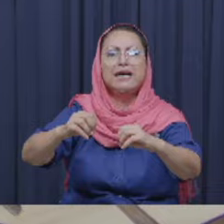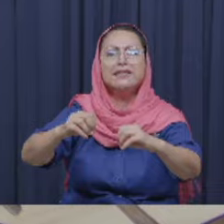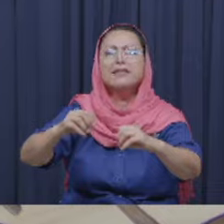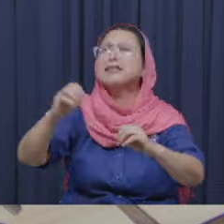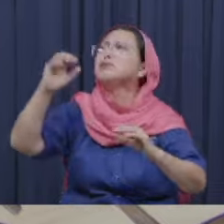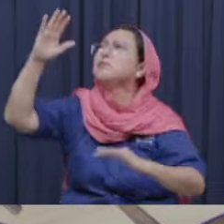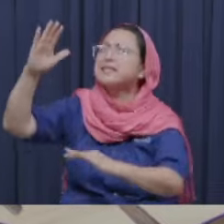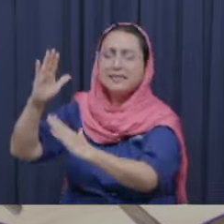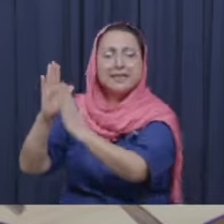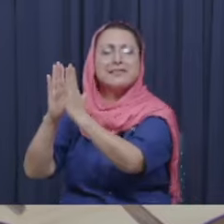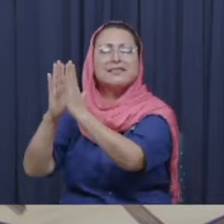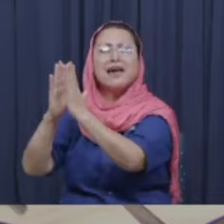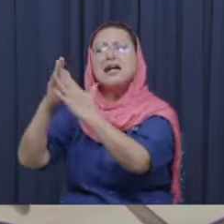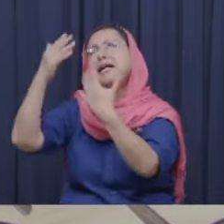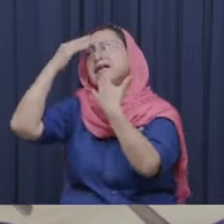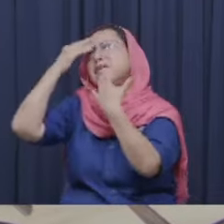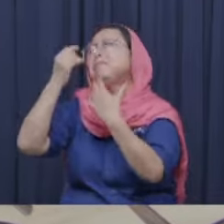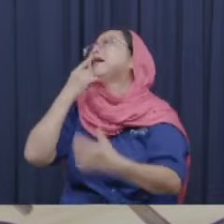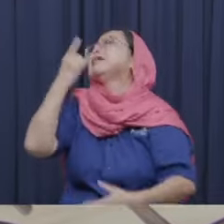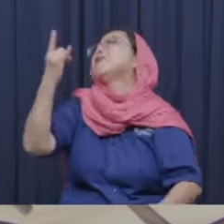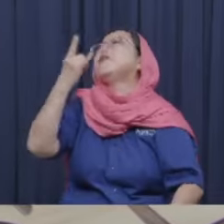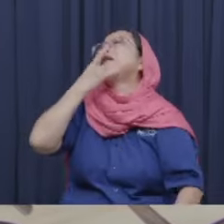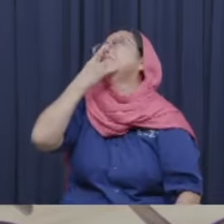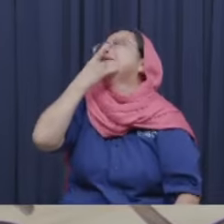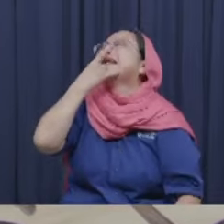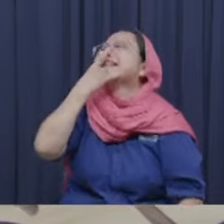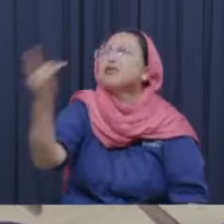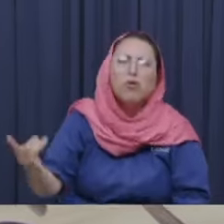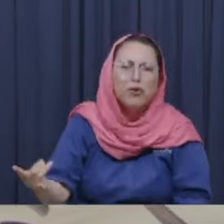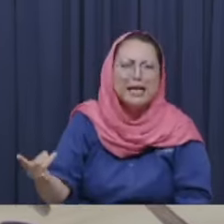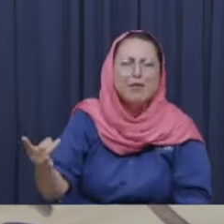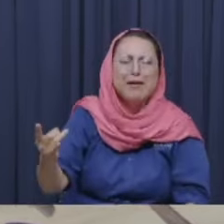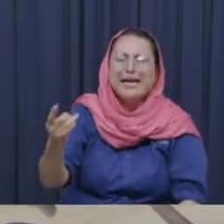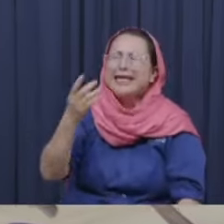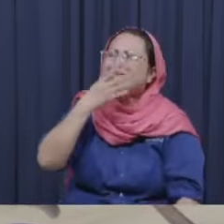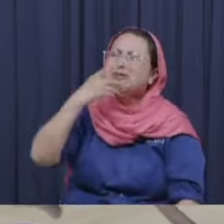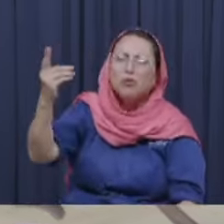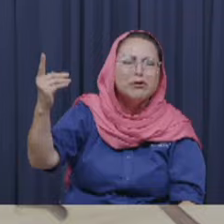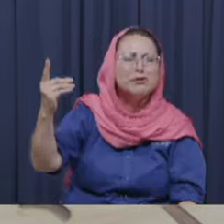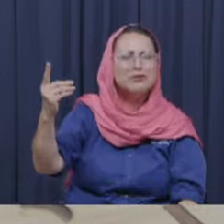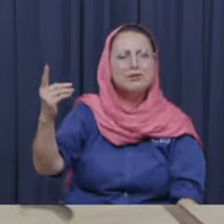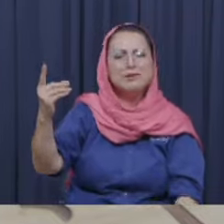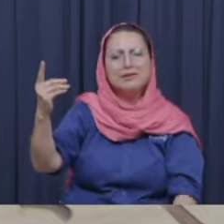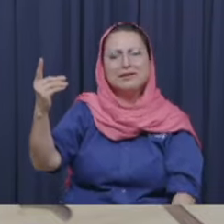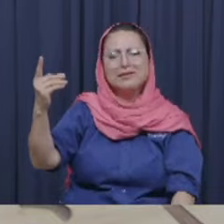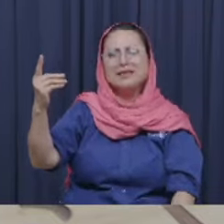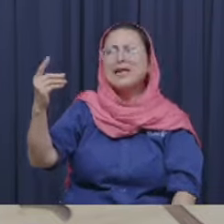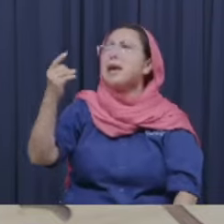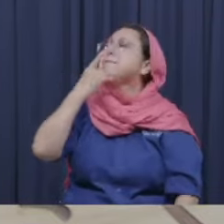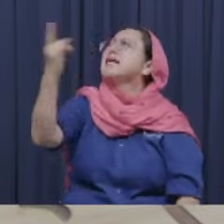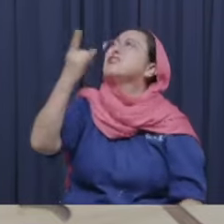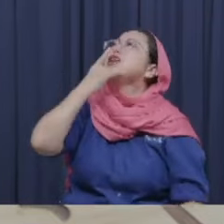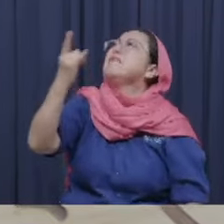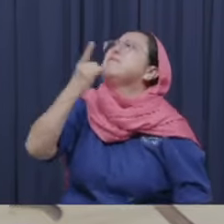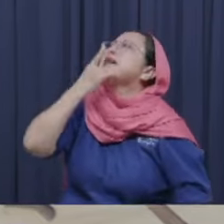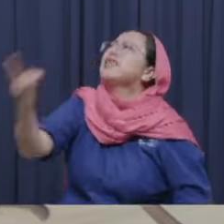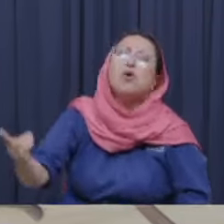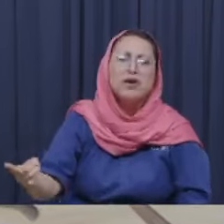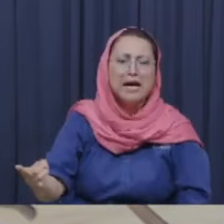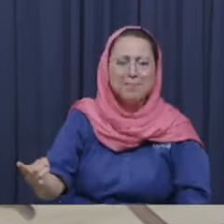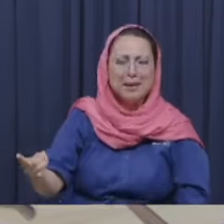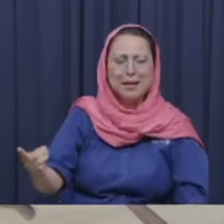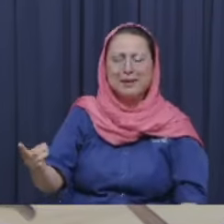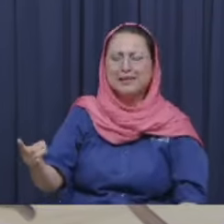Muchas gracias, Señor. Por favor, perdona nuestras faltas, pecados, omisiones. Perdona, Señor, aquellas cosas que